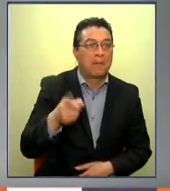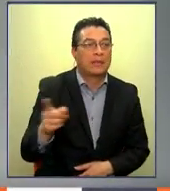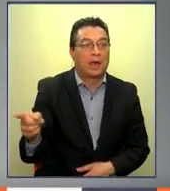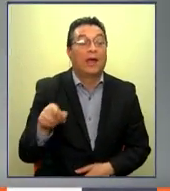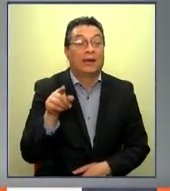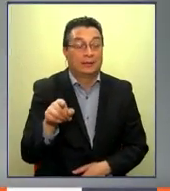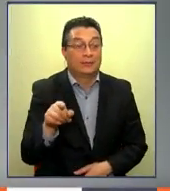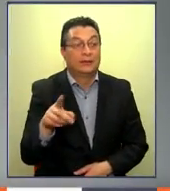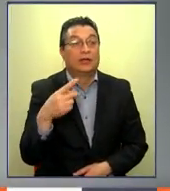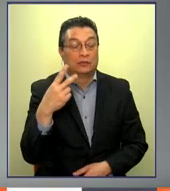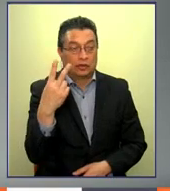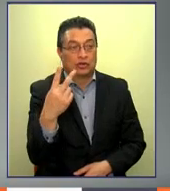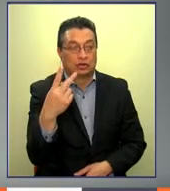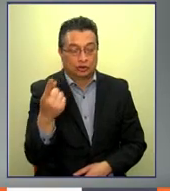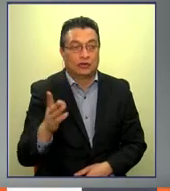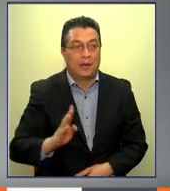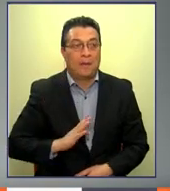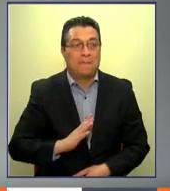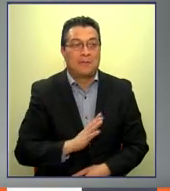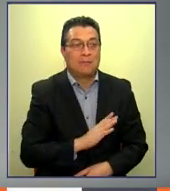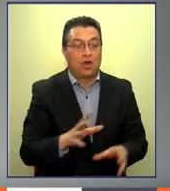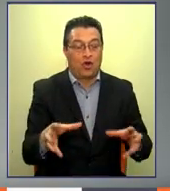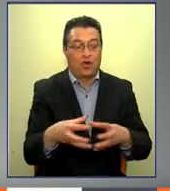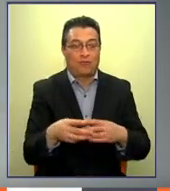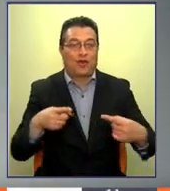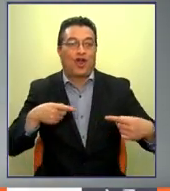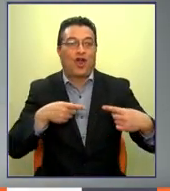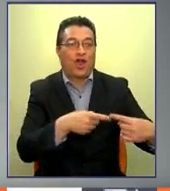en contra de dos miembros de un grupo rival.